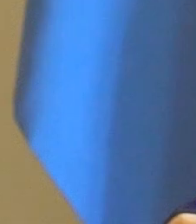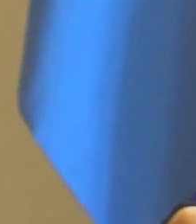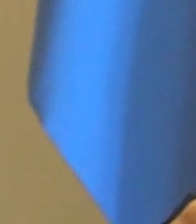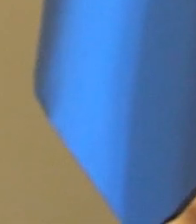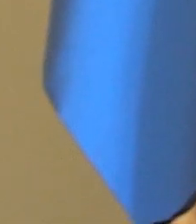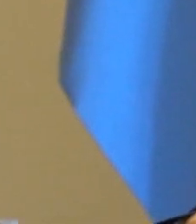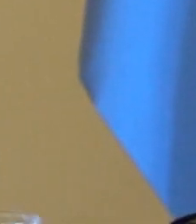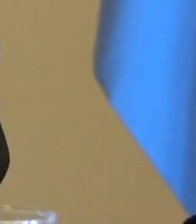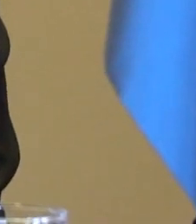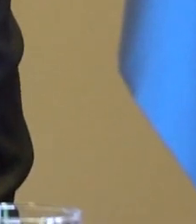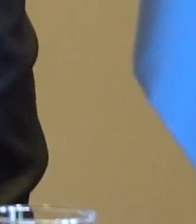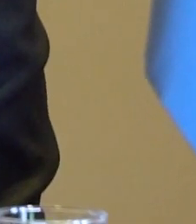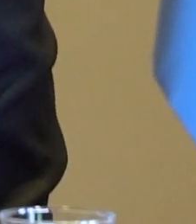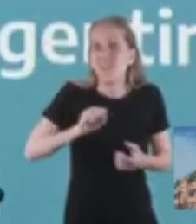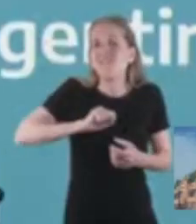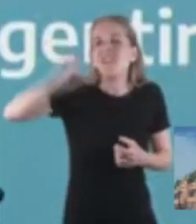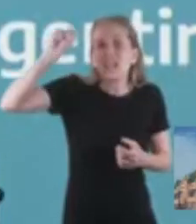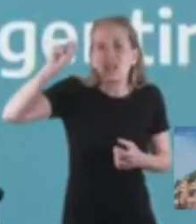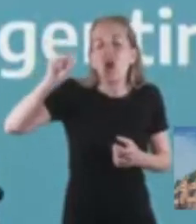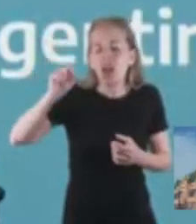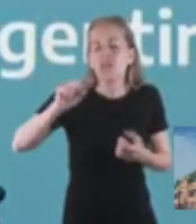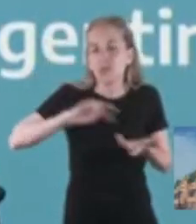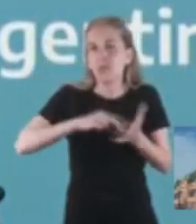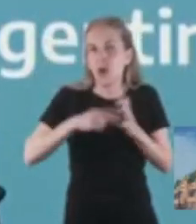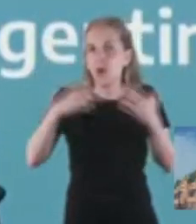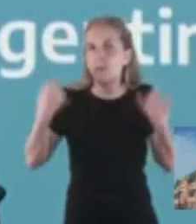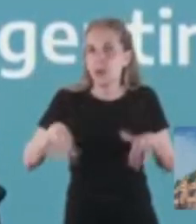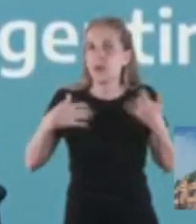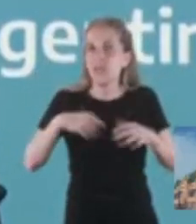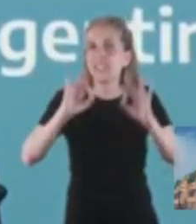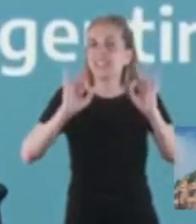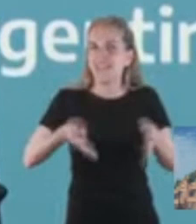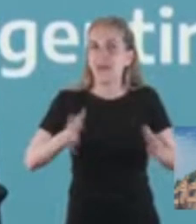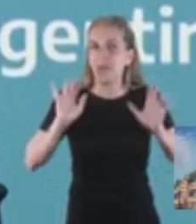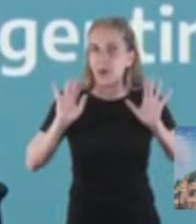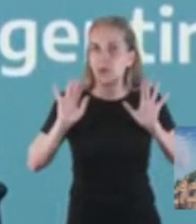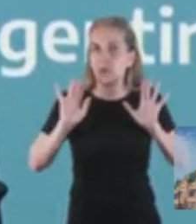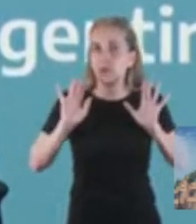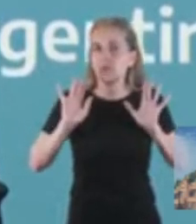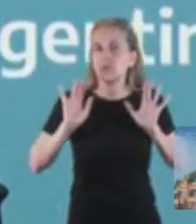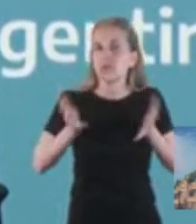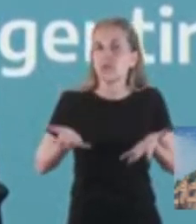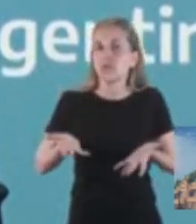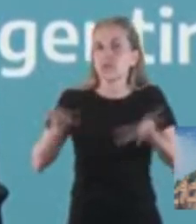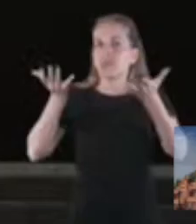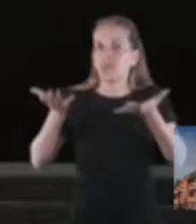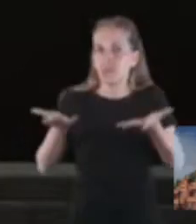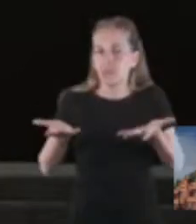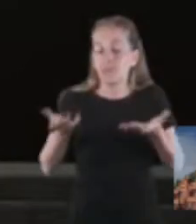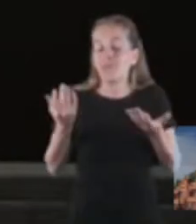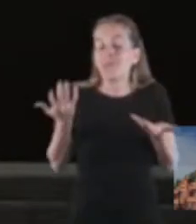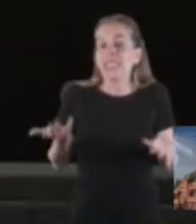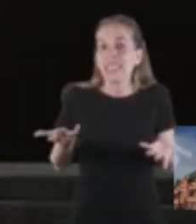en pleno movimiento el flagelo de la inflación sigue en niveles Que obviamente para nosotros son